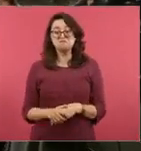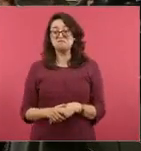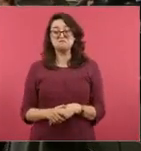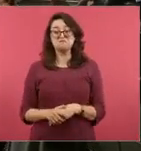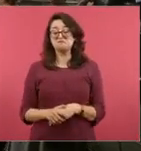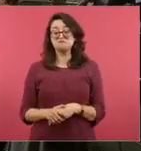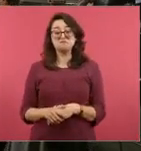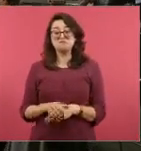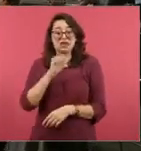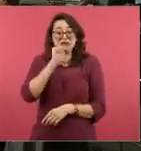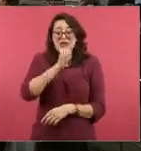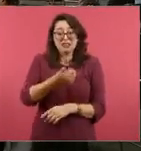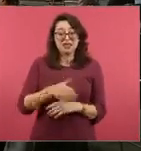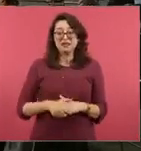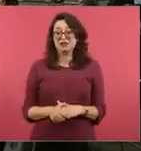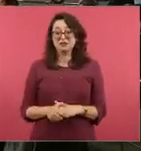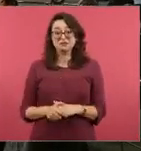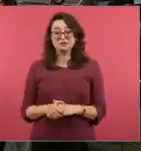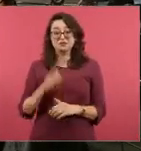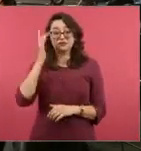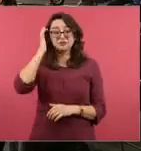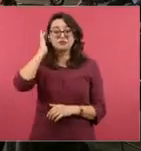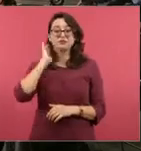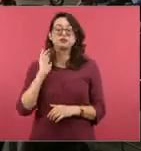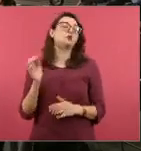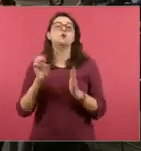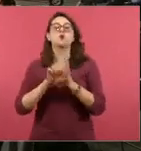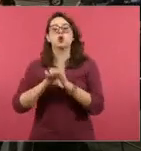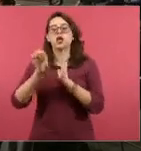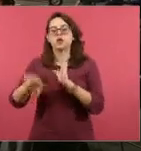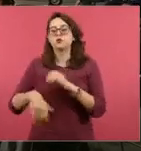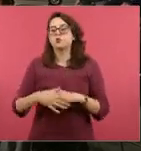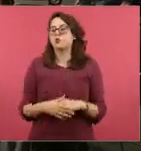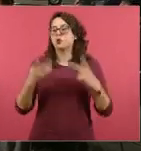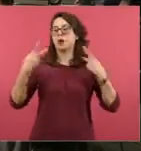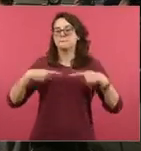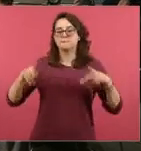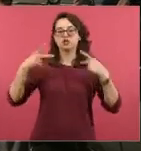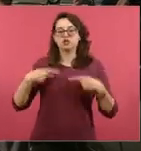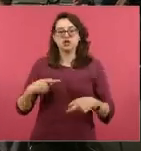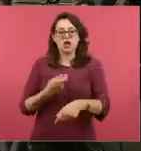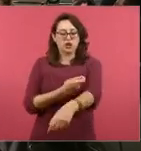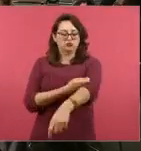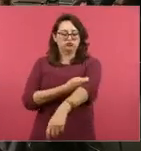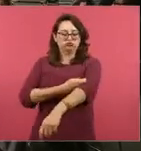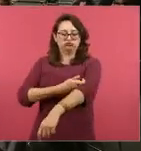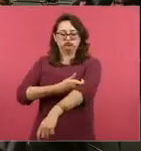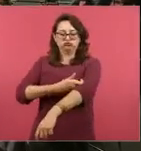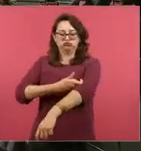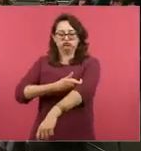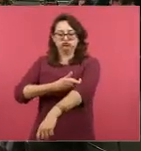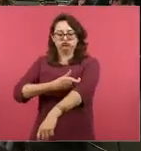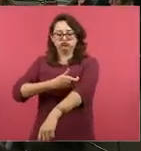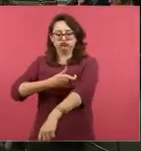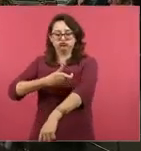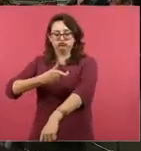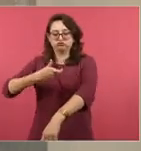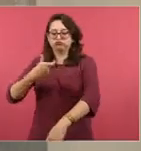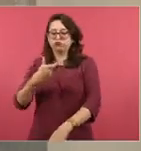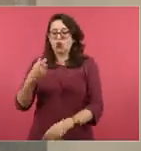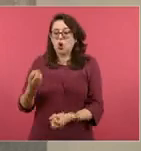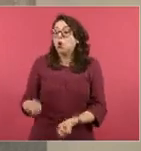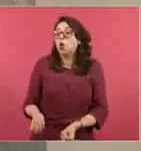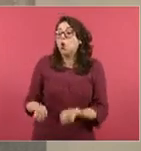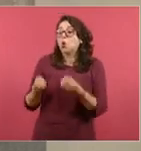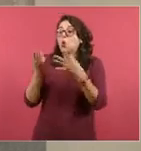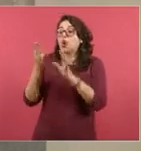No he visto que alguien cuando nos va a tomar una muestra de sangre esté midiendo así. Parece que la precisión ahí como